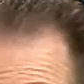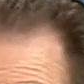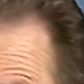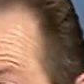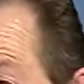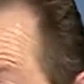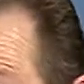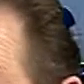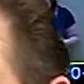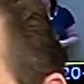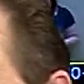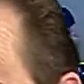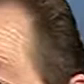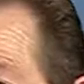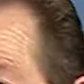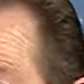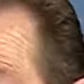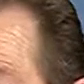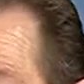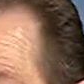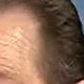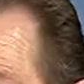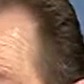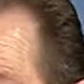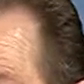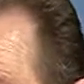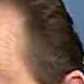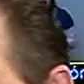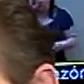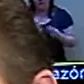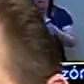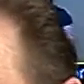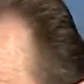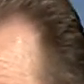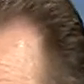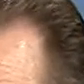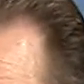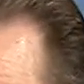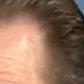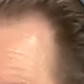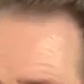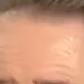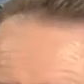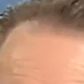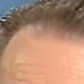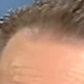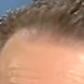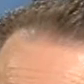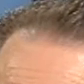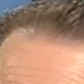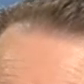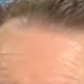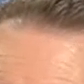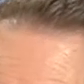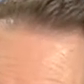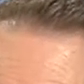de que en beneficio a quien perjudica y proyecta una imagen del país muy mala no es decir que la